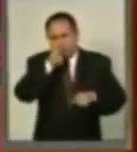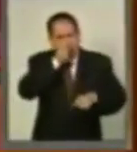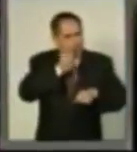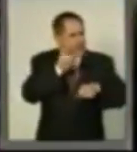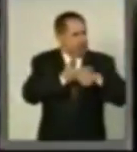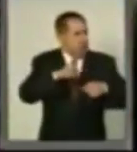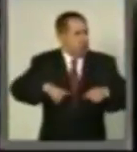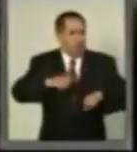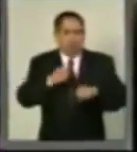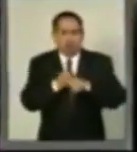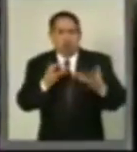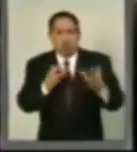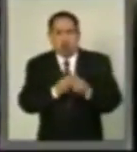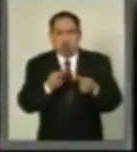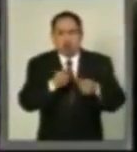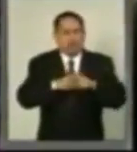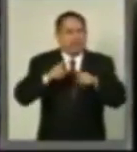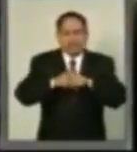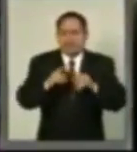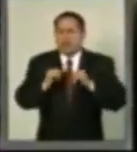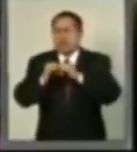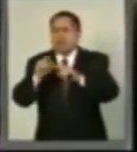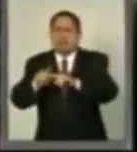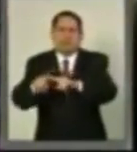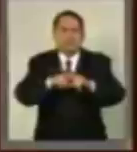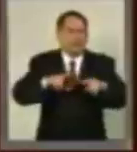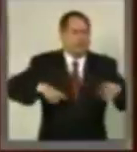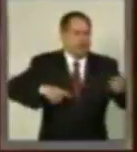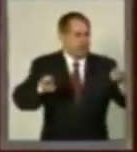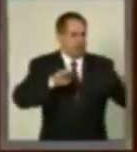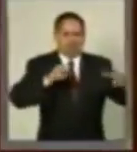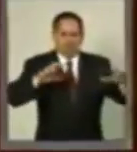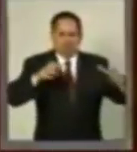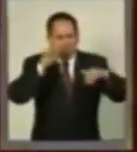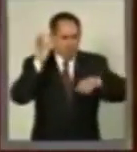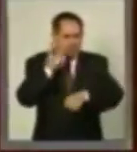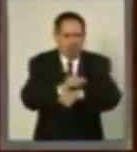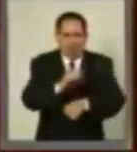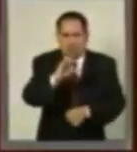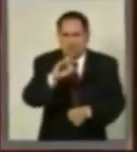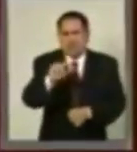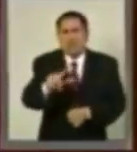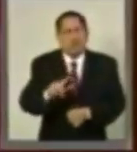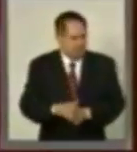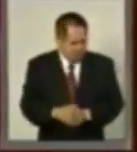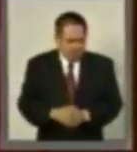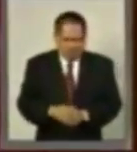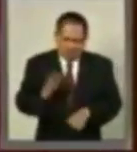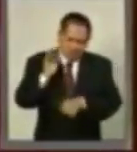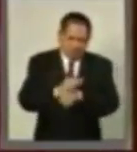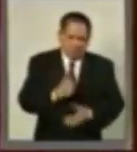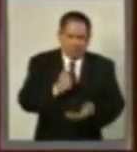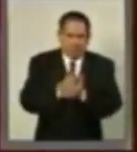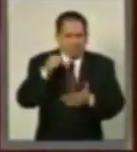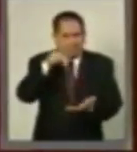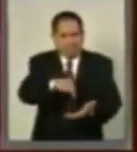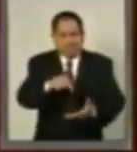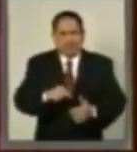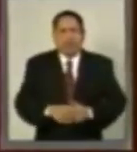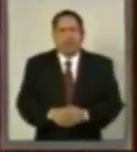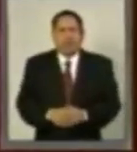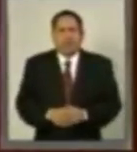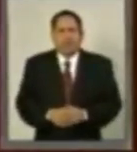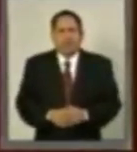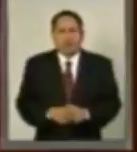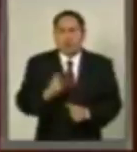de Gobernación de todas las instancias del Ejecutivo Federal que están formuladas y que están presentes ahí.